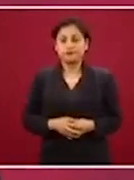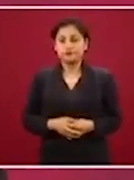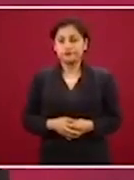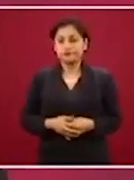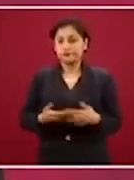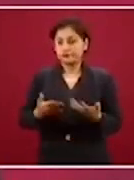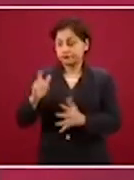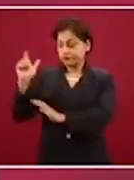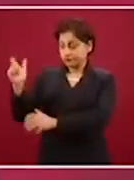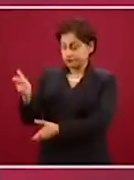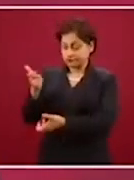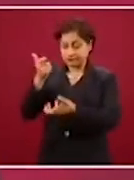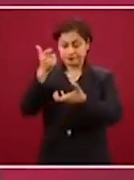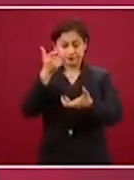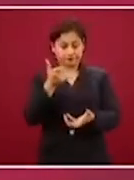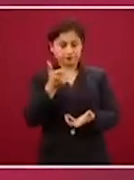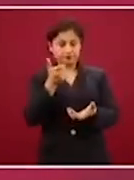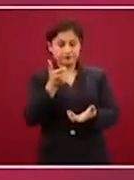mejorar